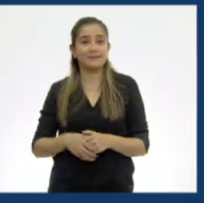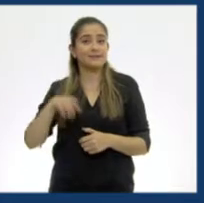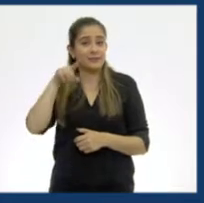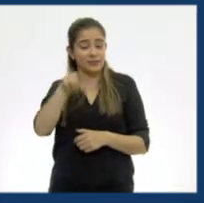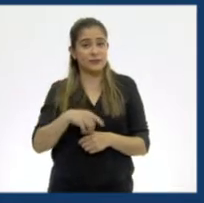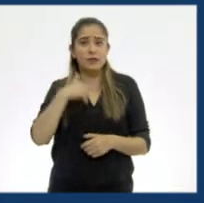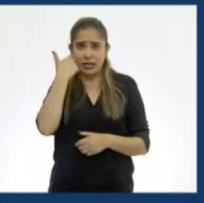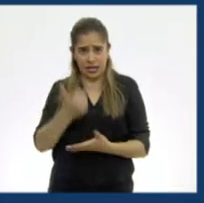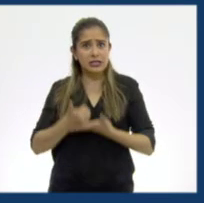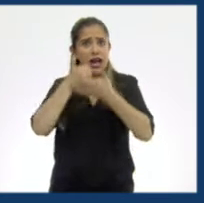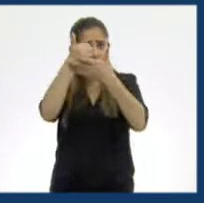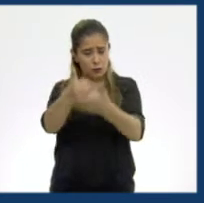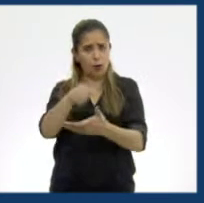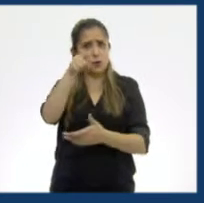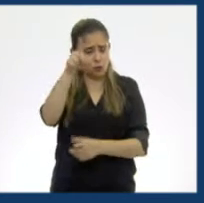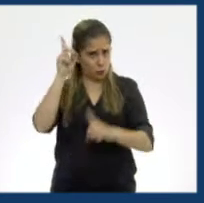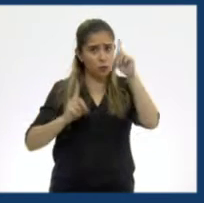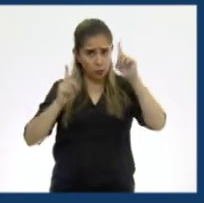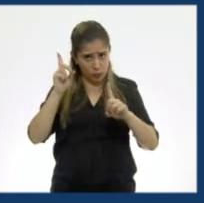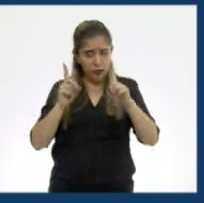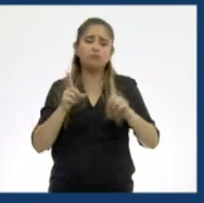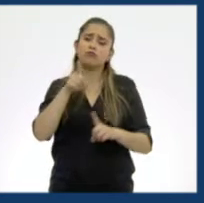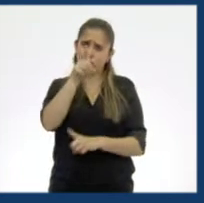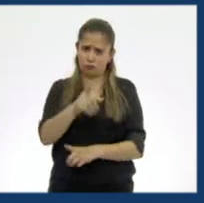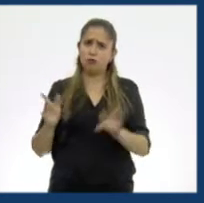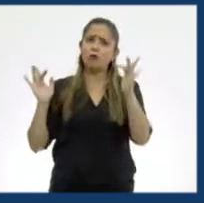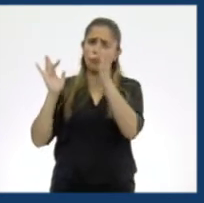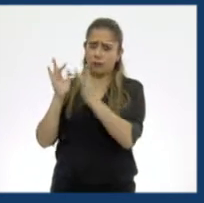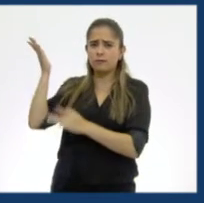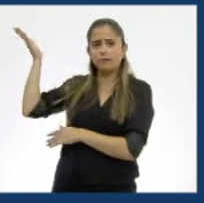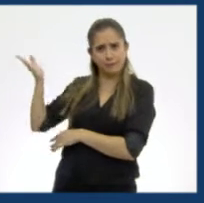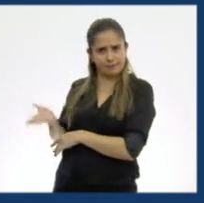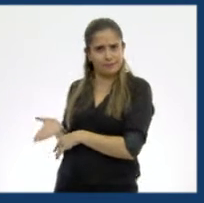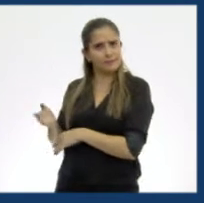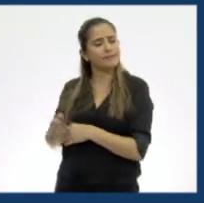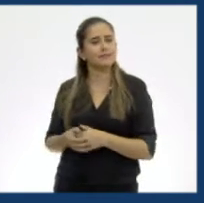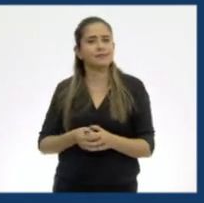Si necesitas ayuda para resolver tus dudas, contáctanos.